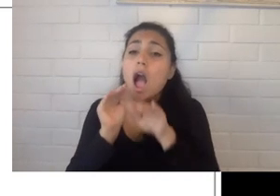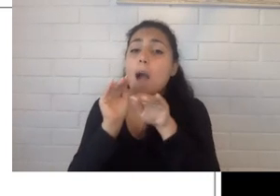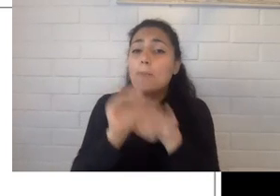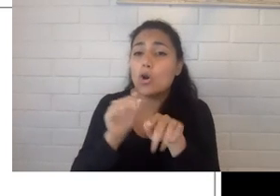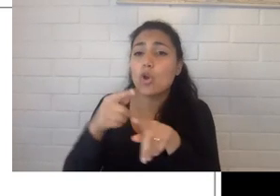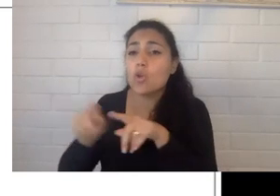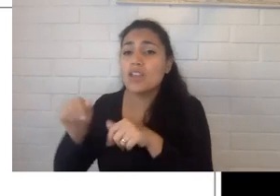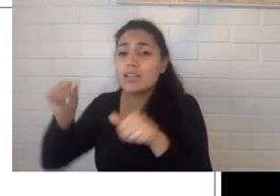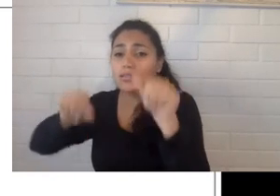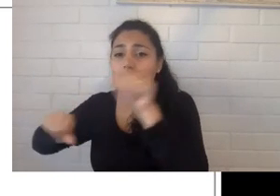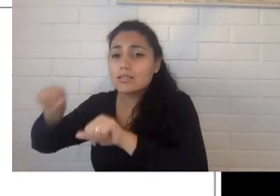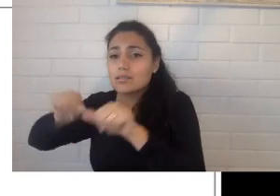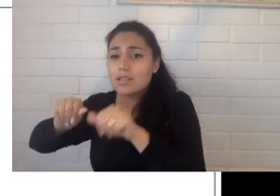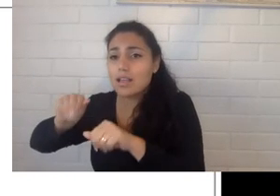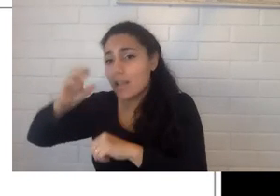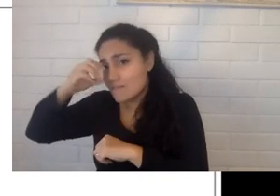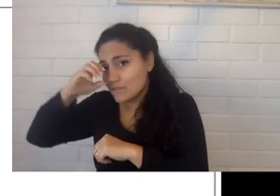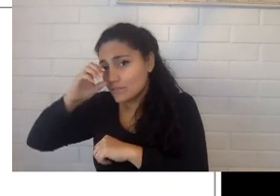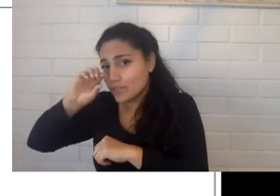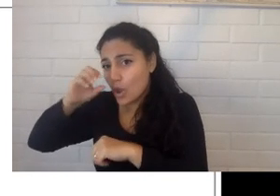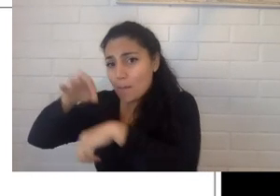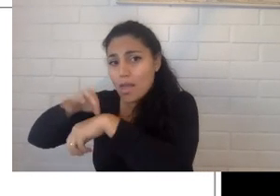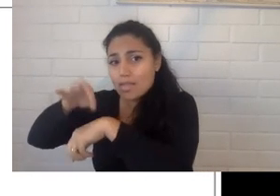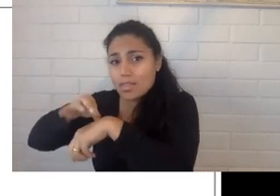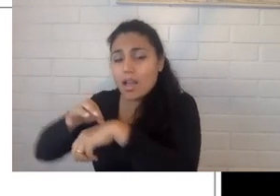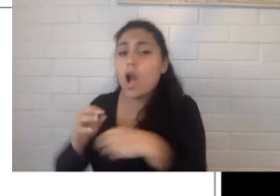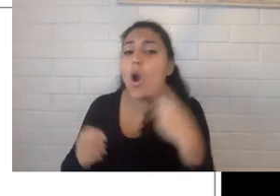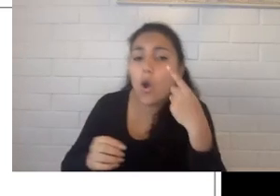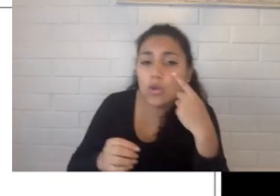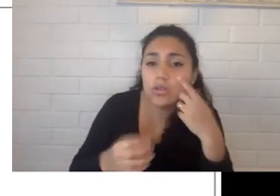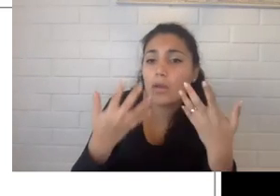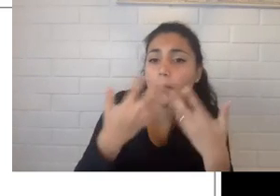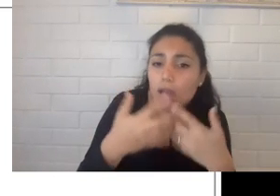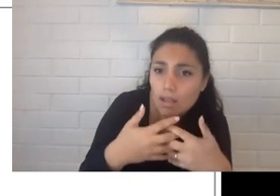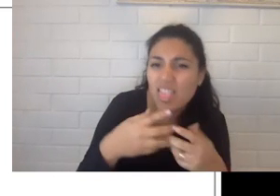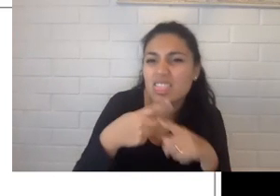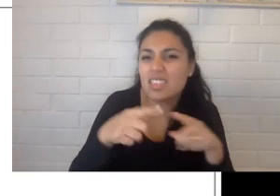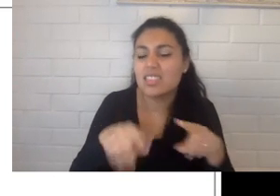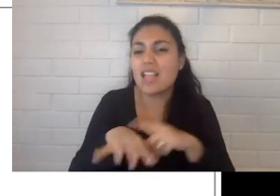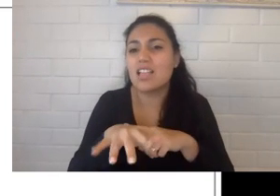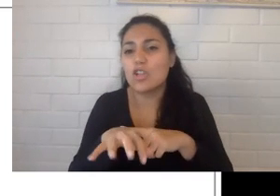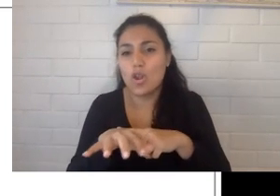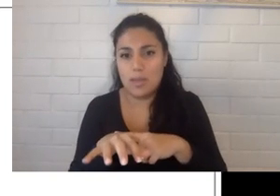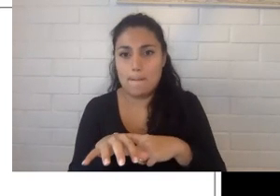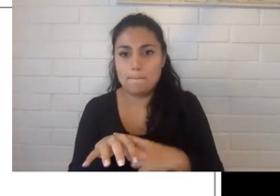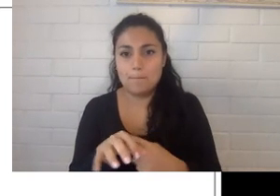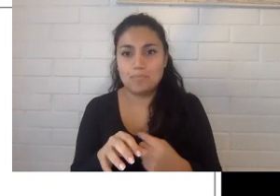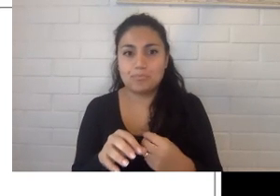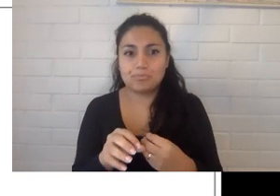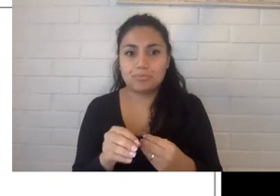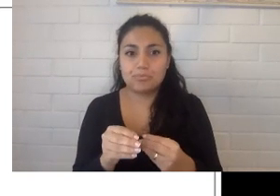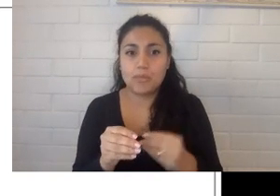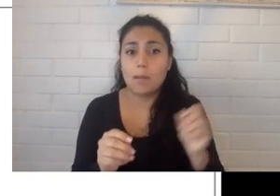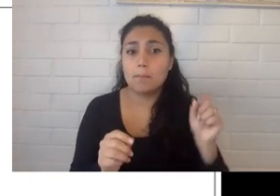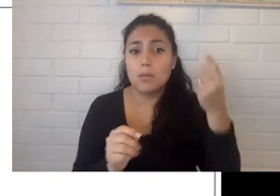biomédicas los conocimientos de la mecánica y distintas tecnologías, en primero, el estudio del comportamiento de los sistemas biológicos, o